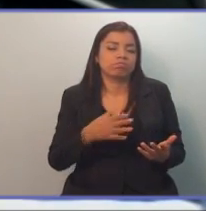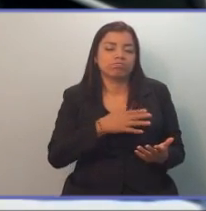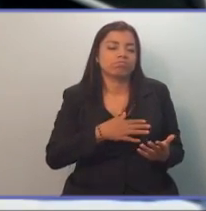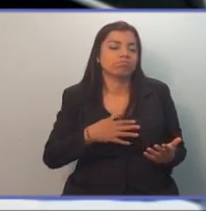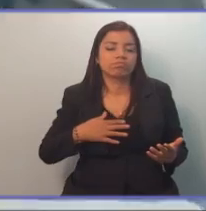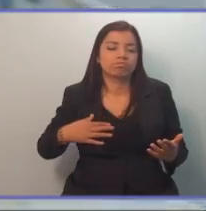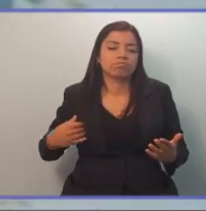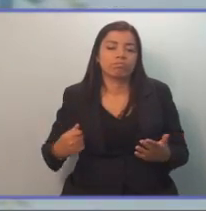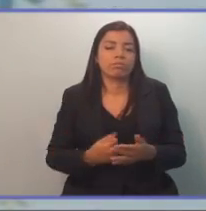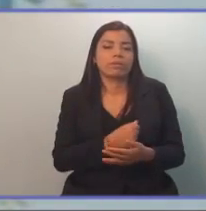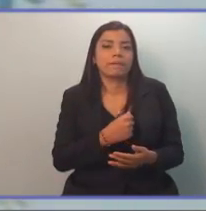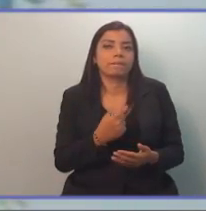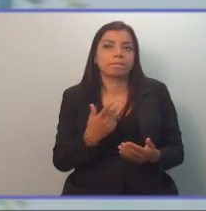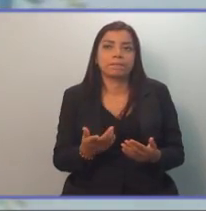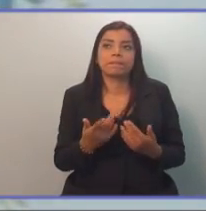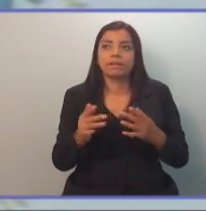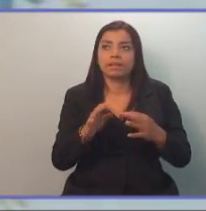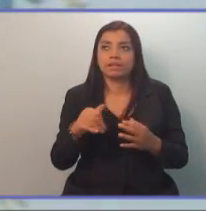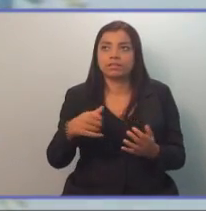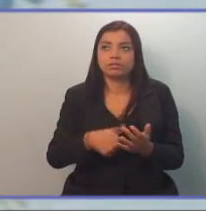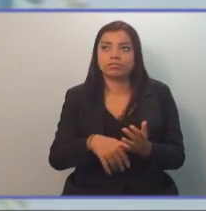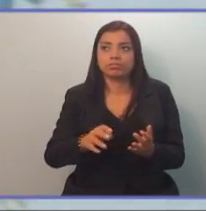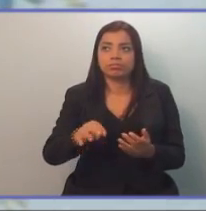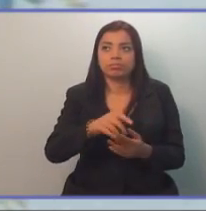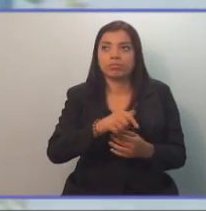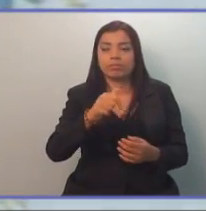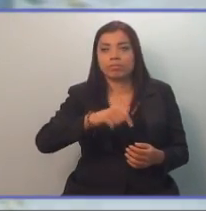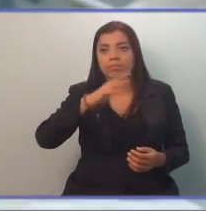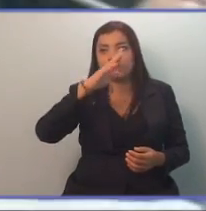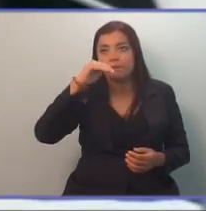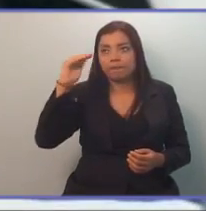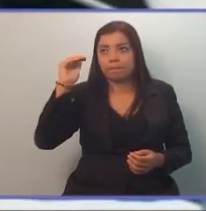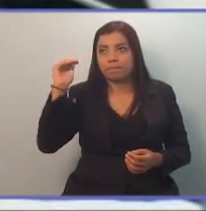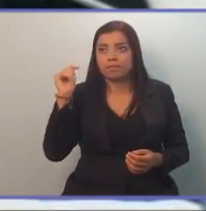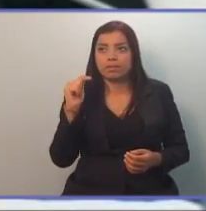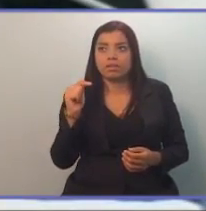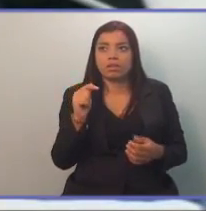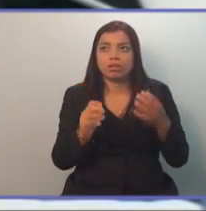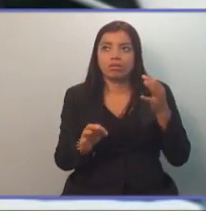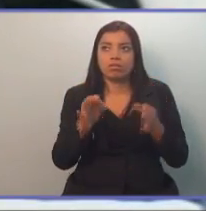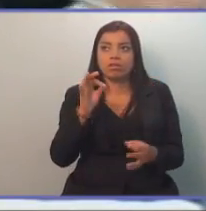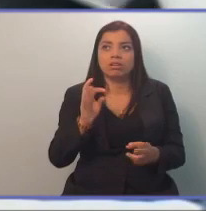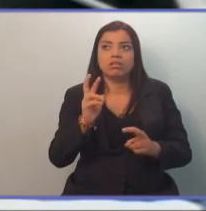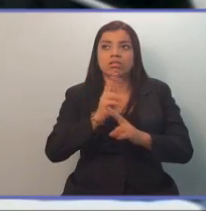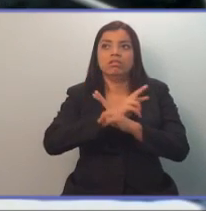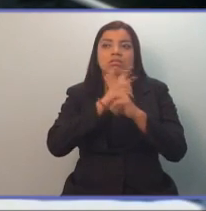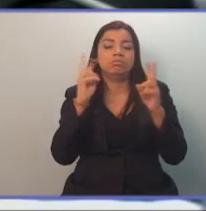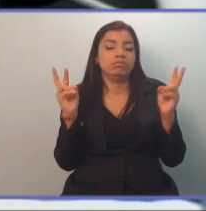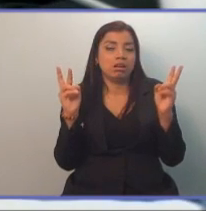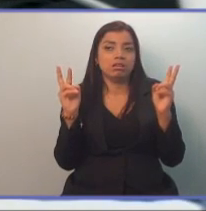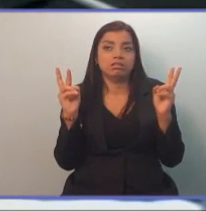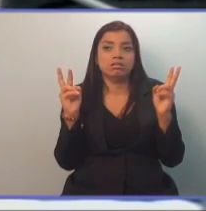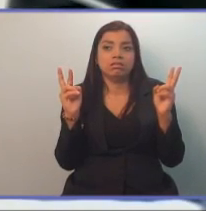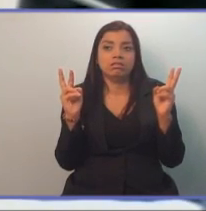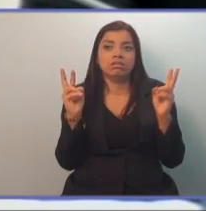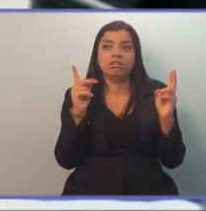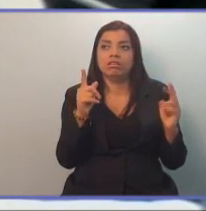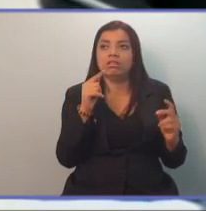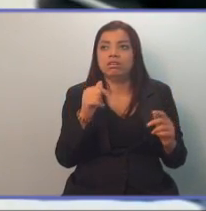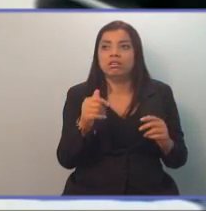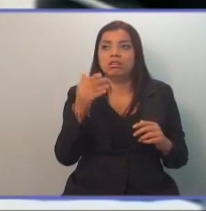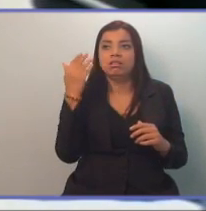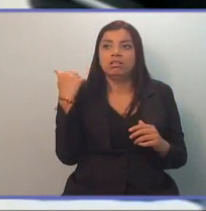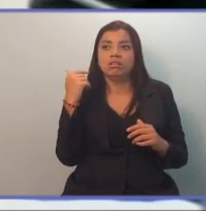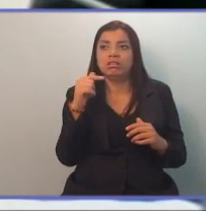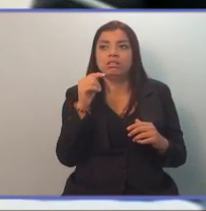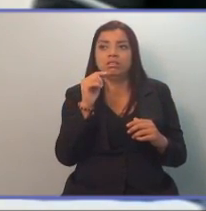lamentable que en algún municipio del país haya un juzgado de paz que recibe en el año 5